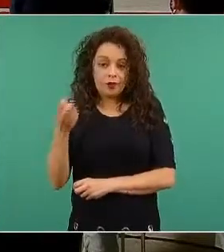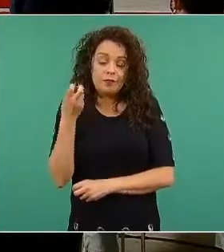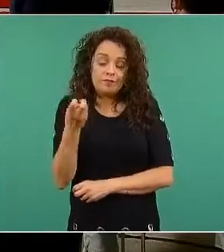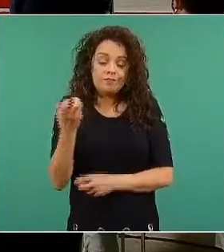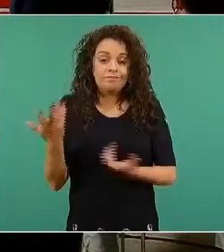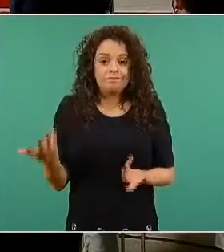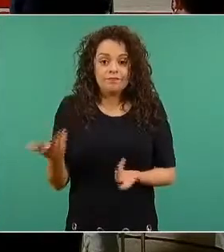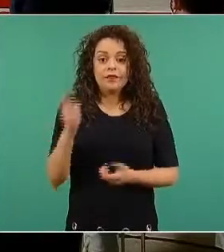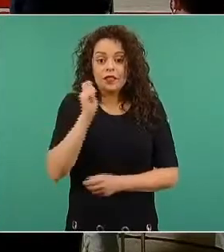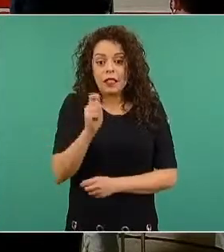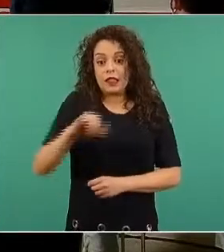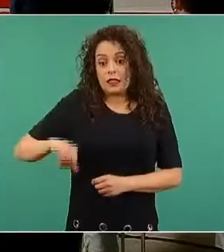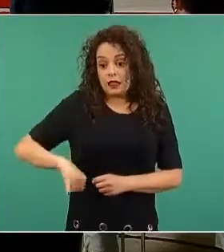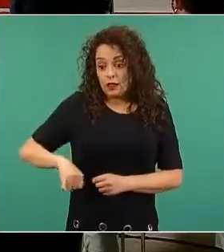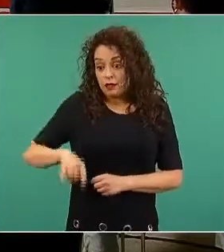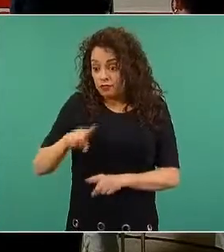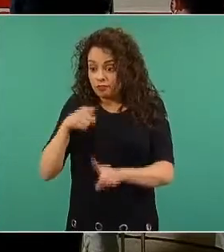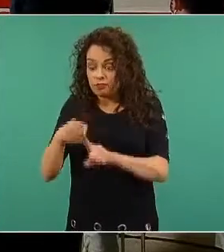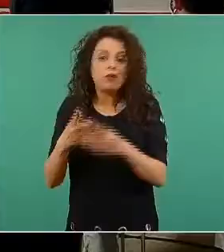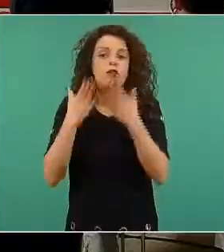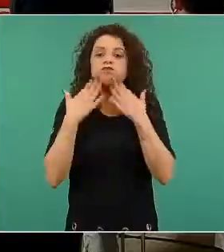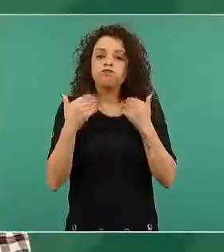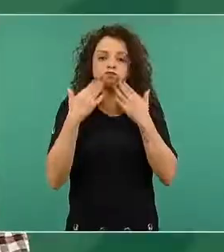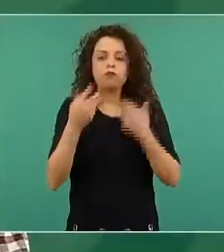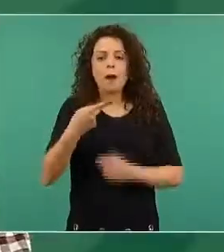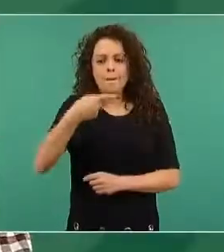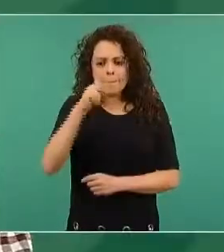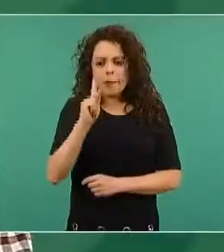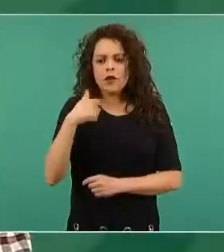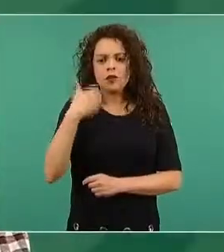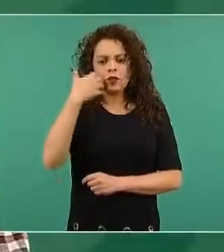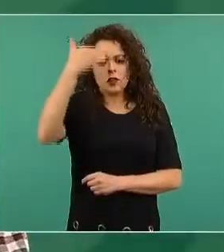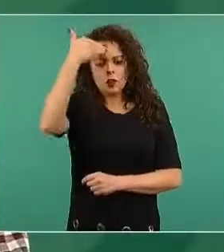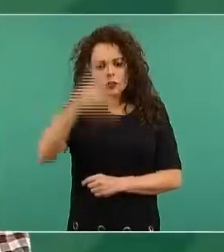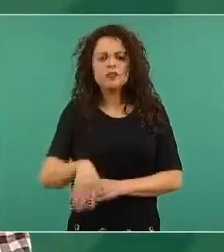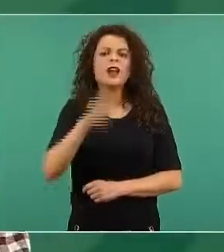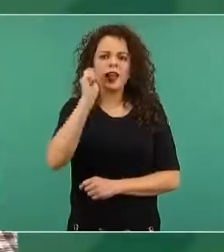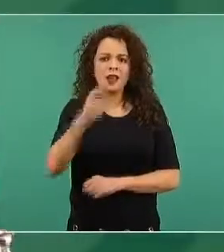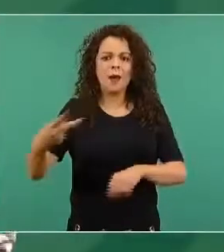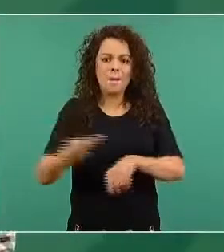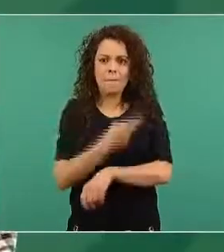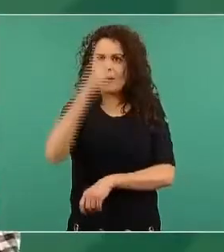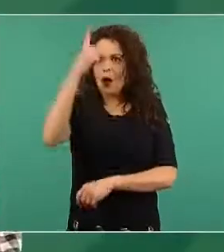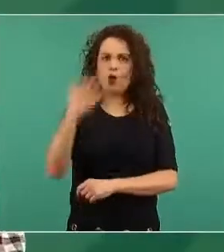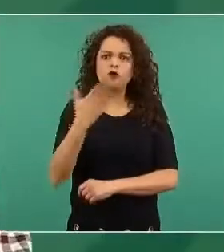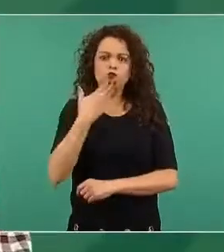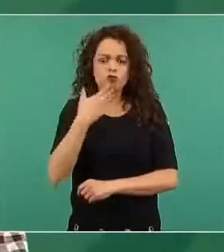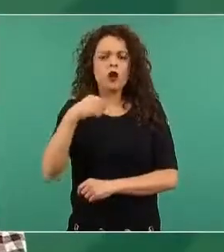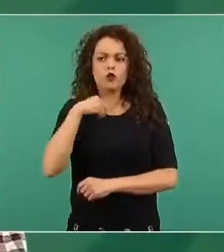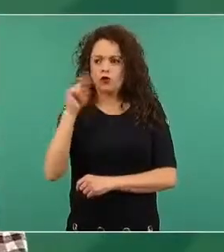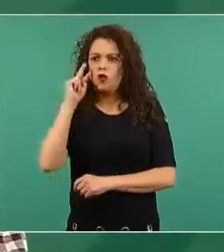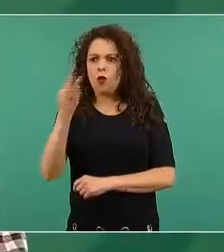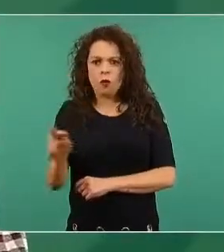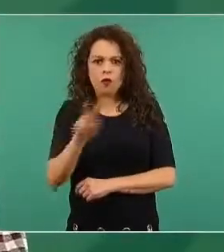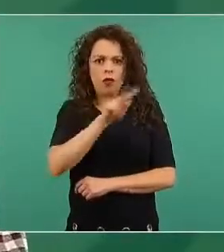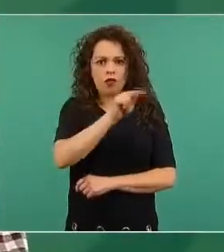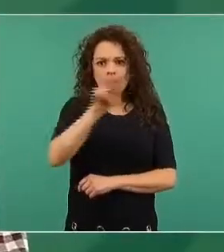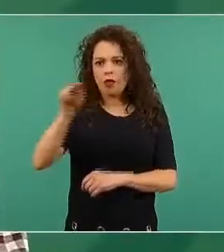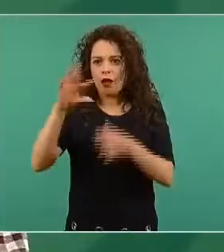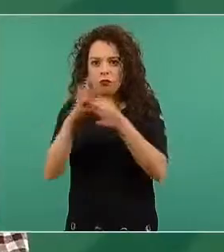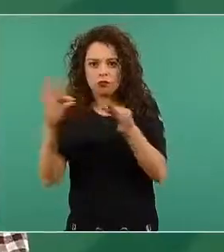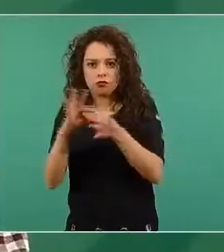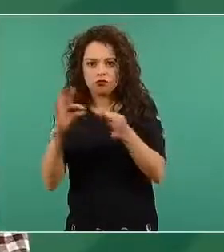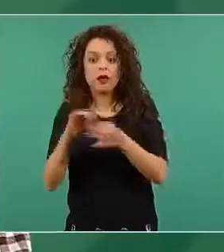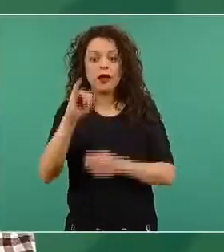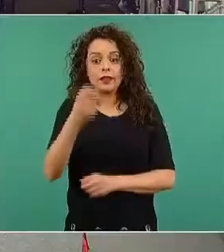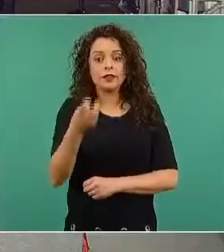interés particular por esto. Pero estaría muy interesado de saber qué pasó en Sonora. Tuve conocimiento por los medios de que se había intentado